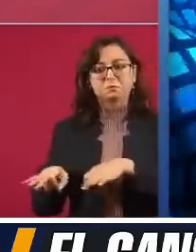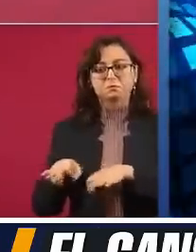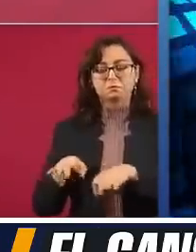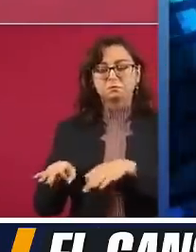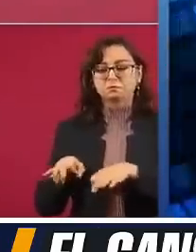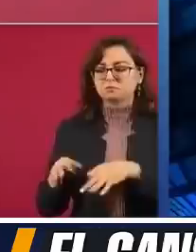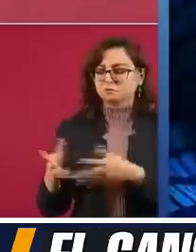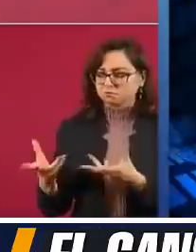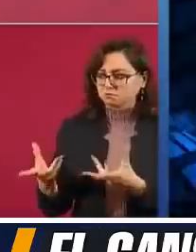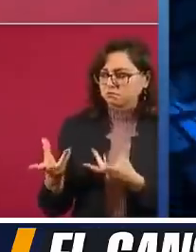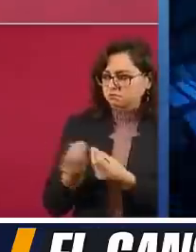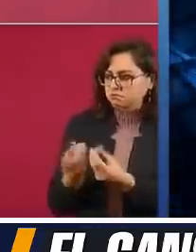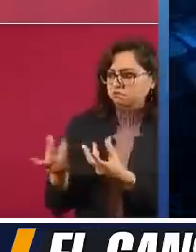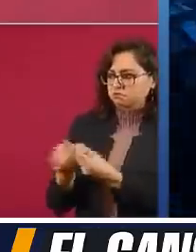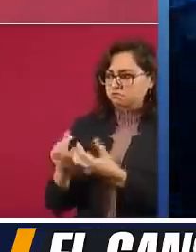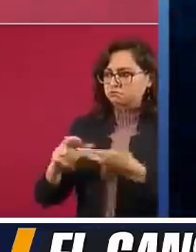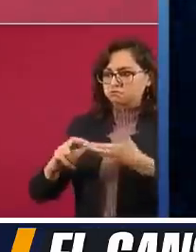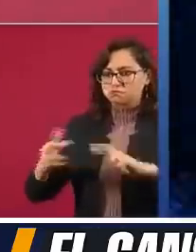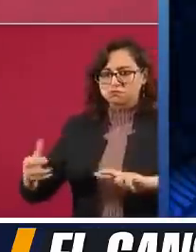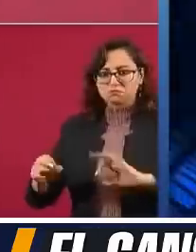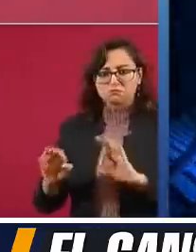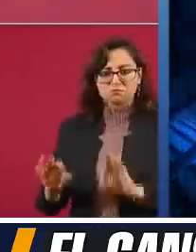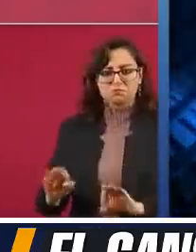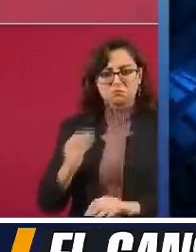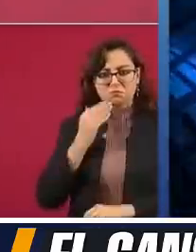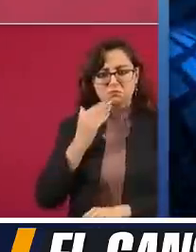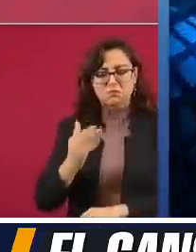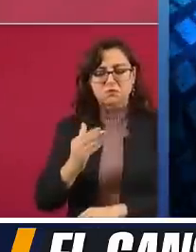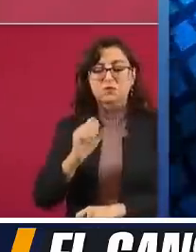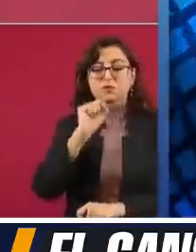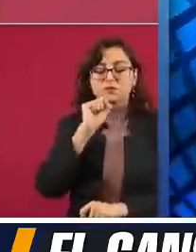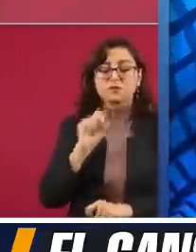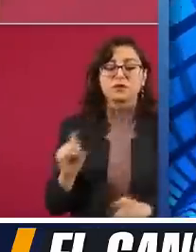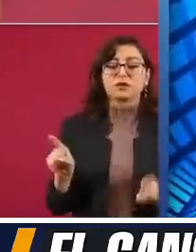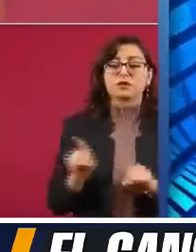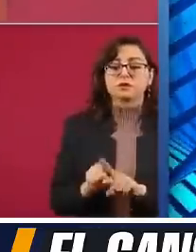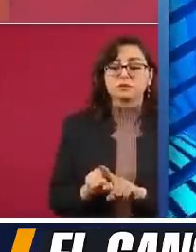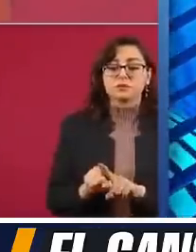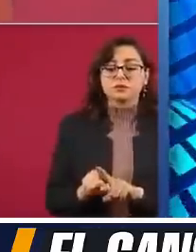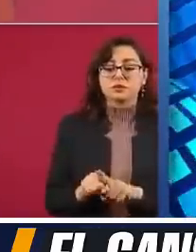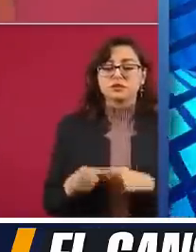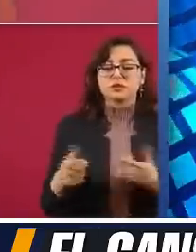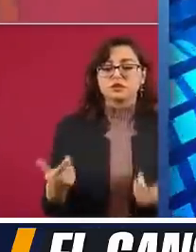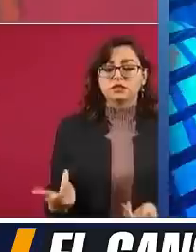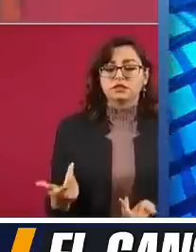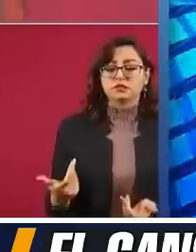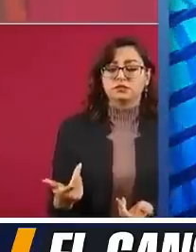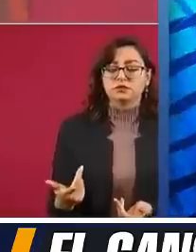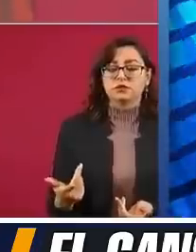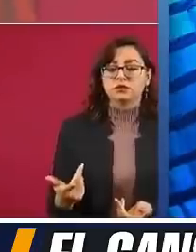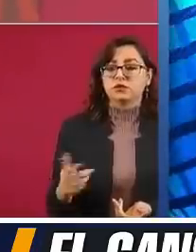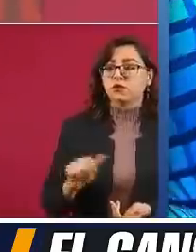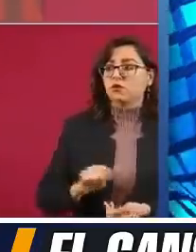se siga fomentando el comercio exterior.